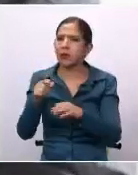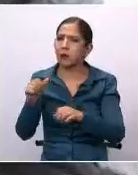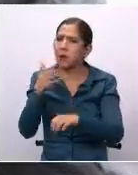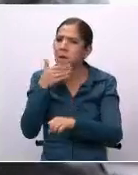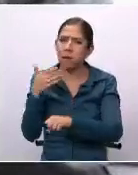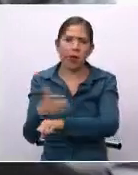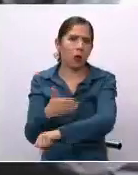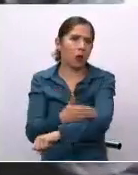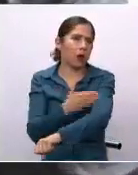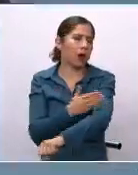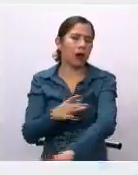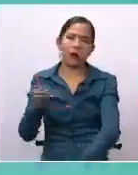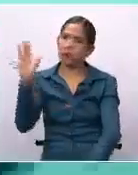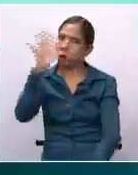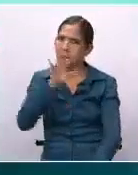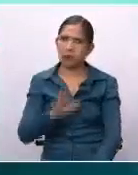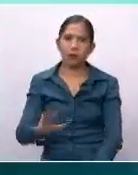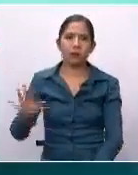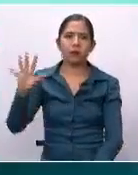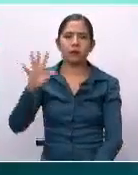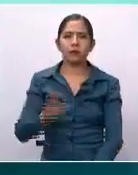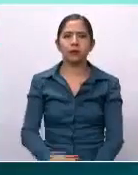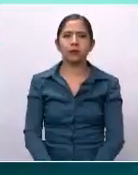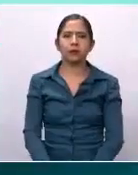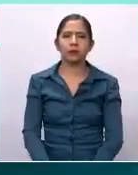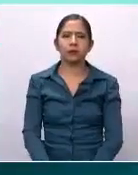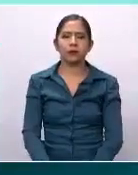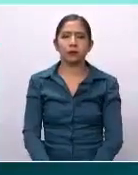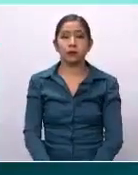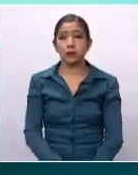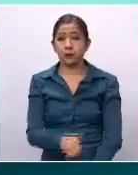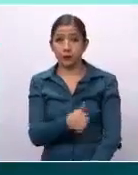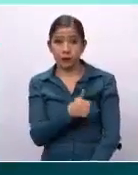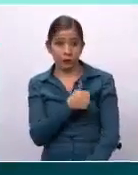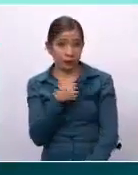Entre otras informaciones, le damos a conocer